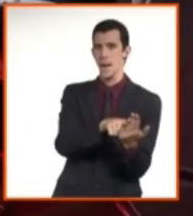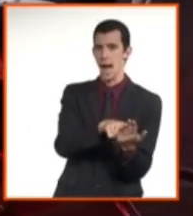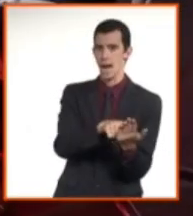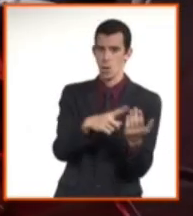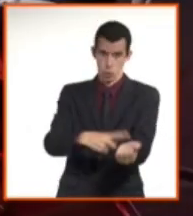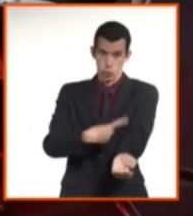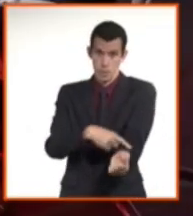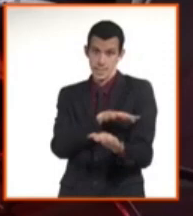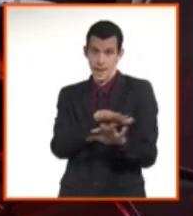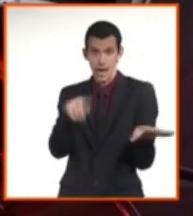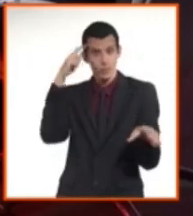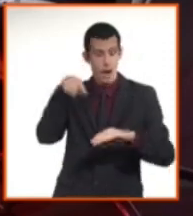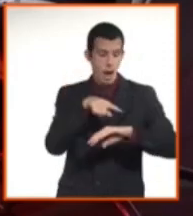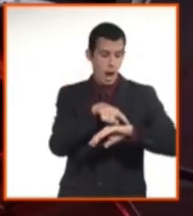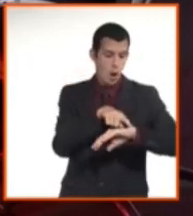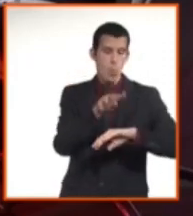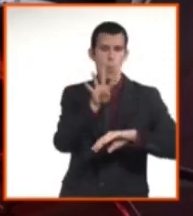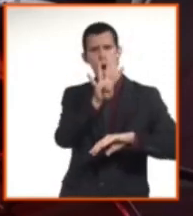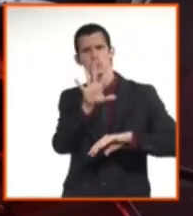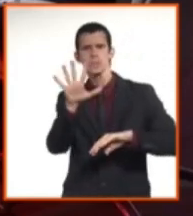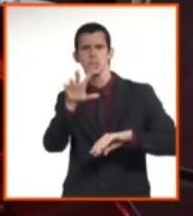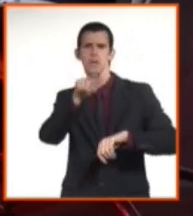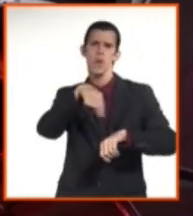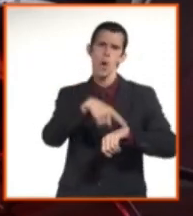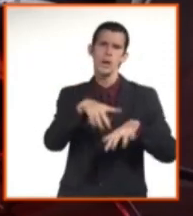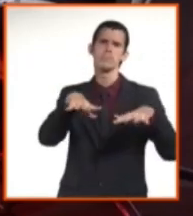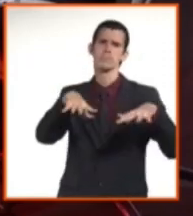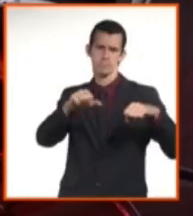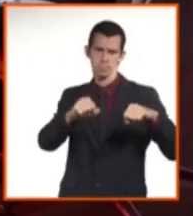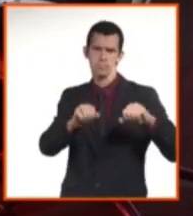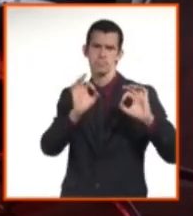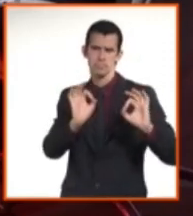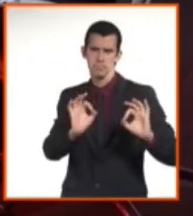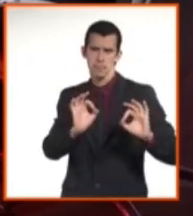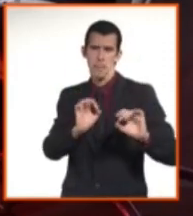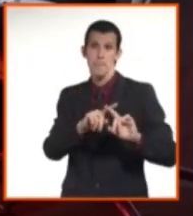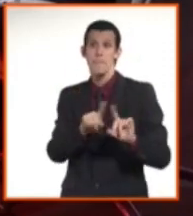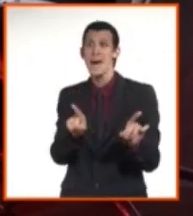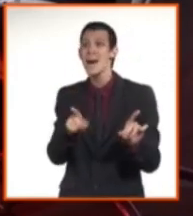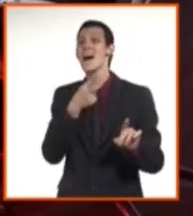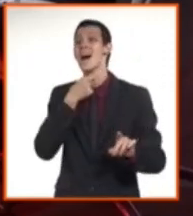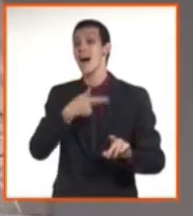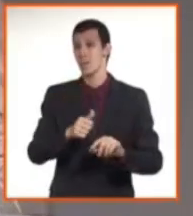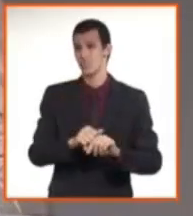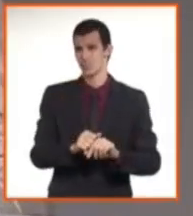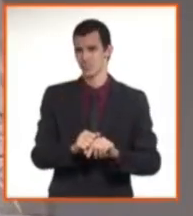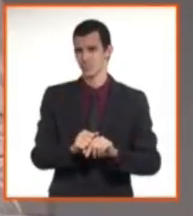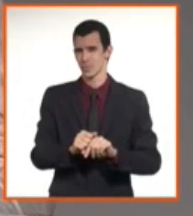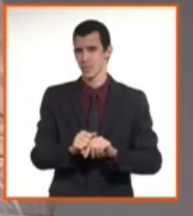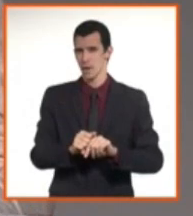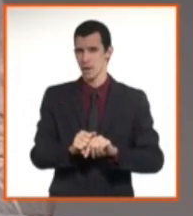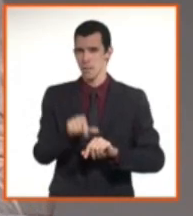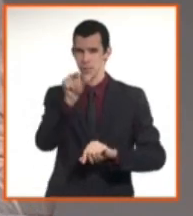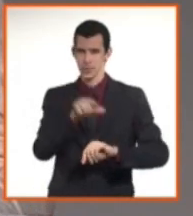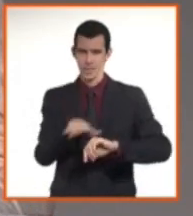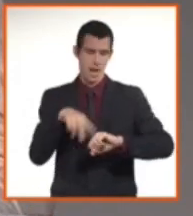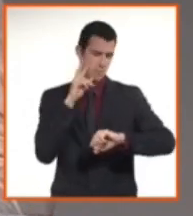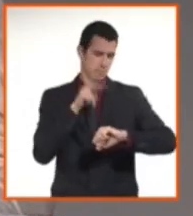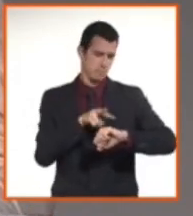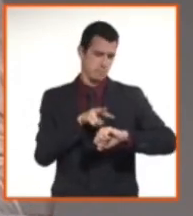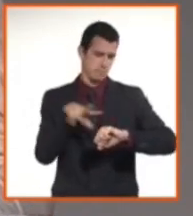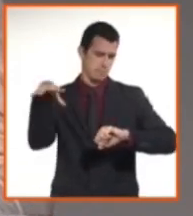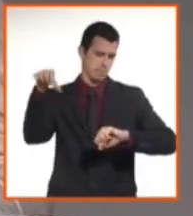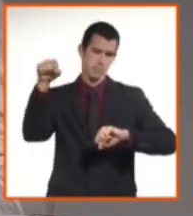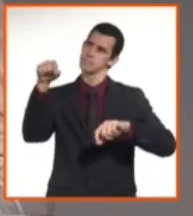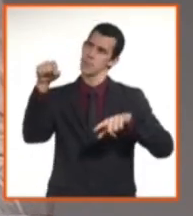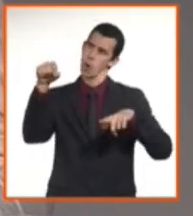la hora de restablecer el circuito, entonces puede venir una tormenta, como sucede en estos días, en la hora de la tarde. Siempre en la época de verano